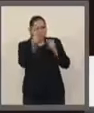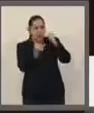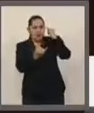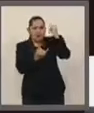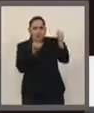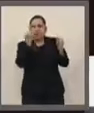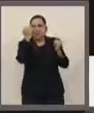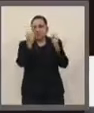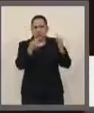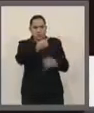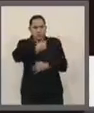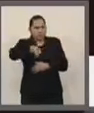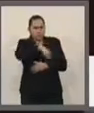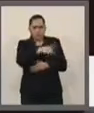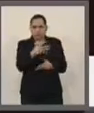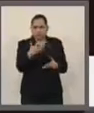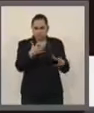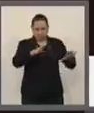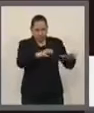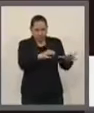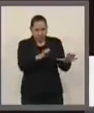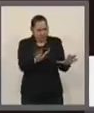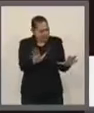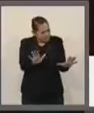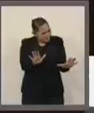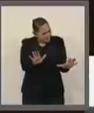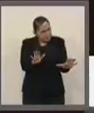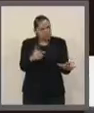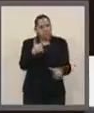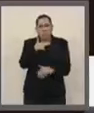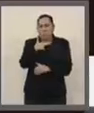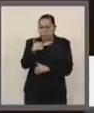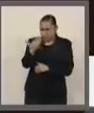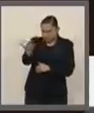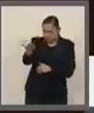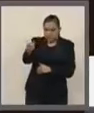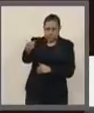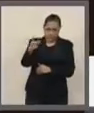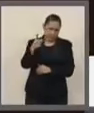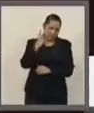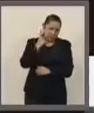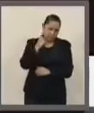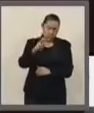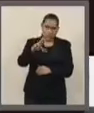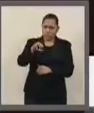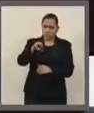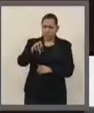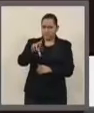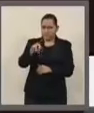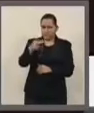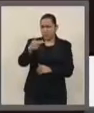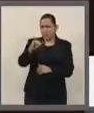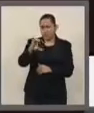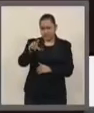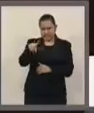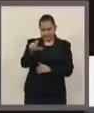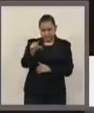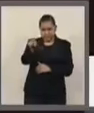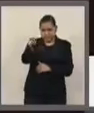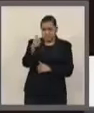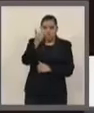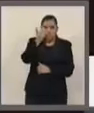con todo respeto le tomo la palabra al diputado Romero Hicks de debatir donde